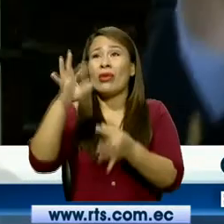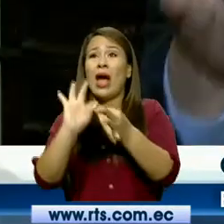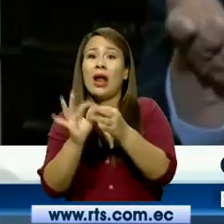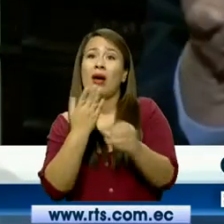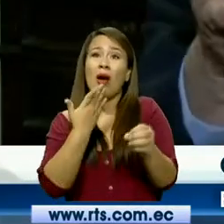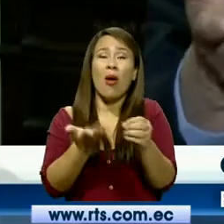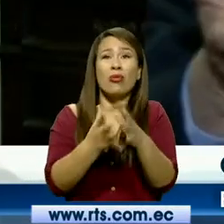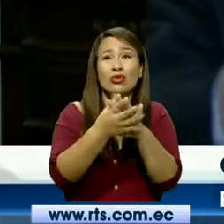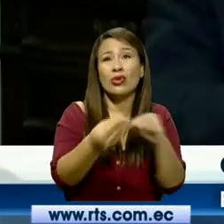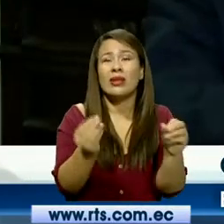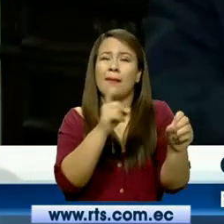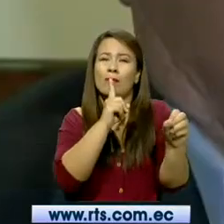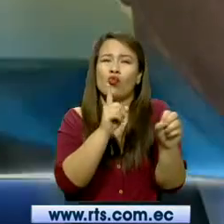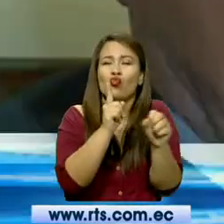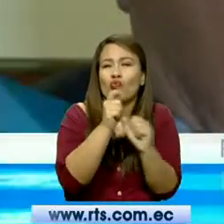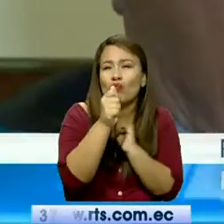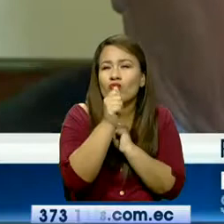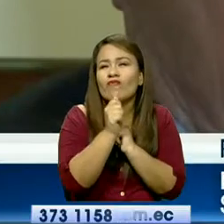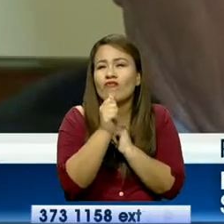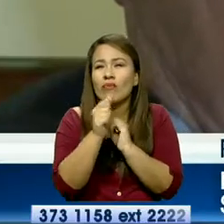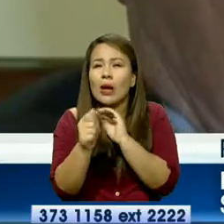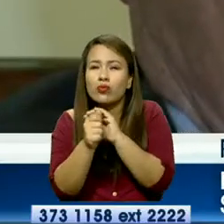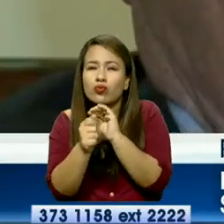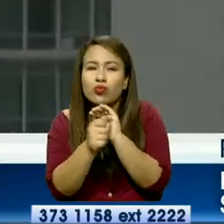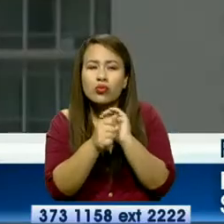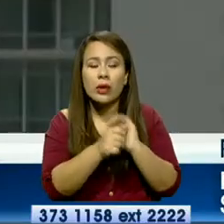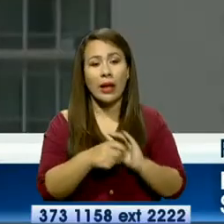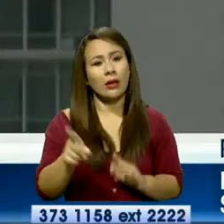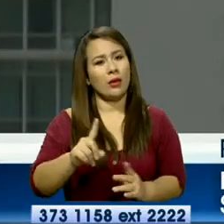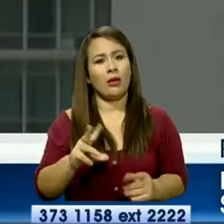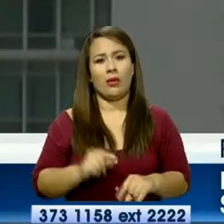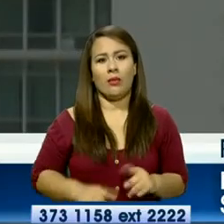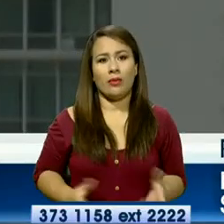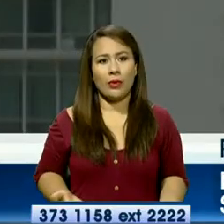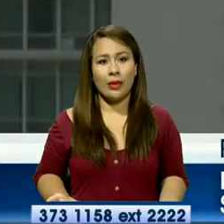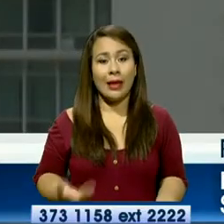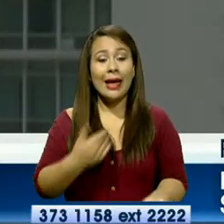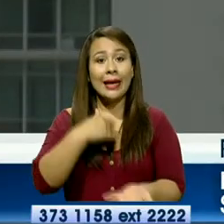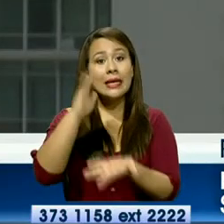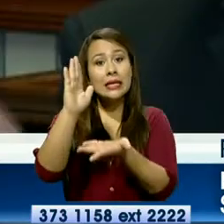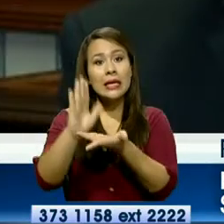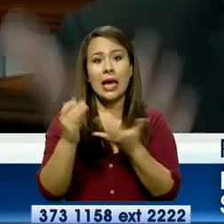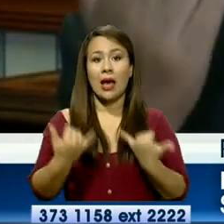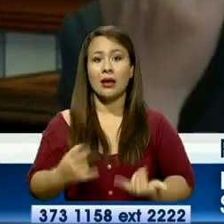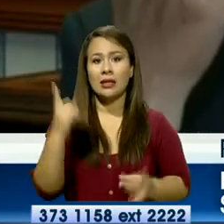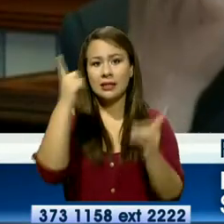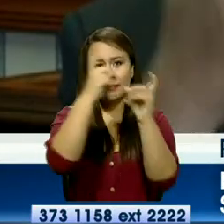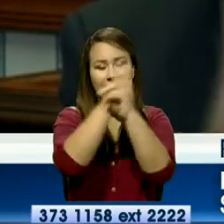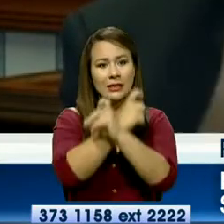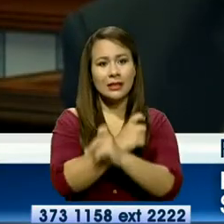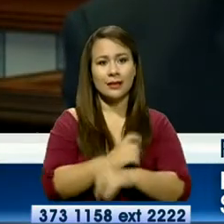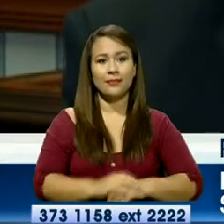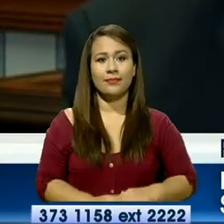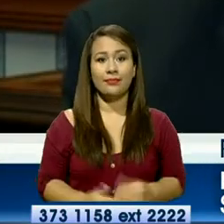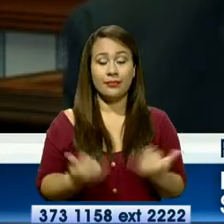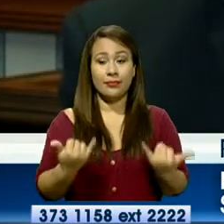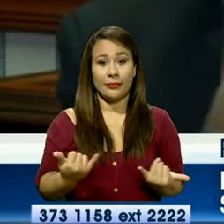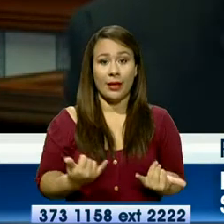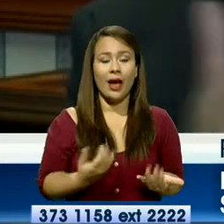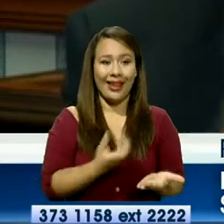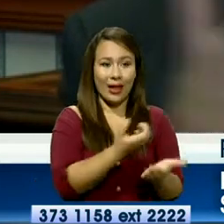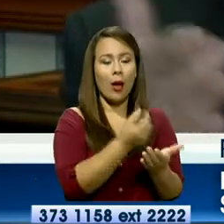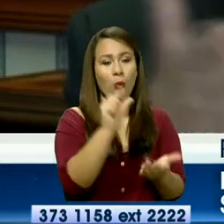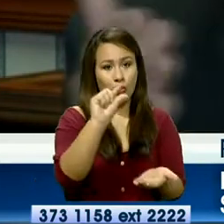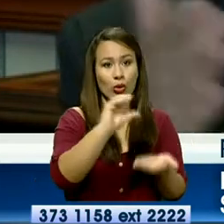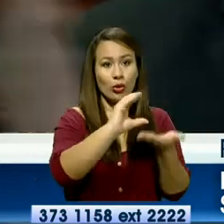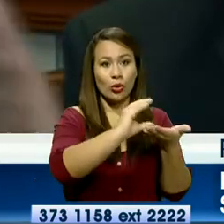lo que será necesario aplicar otras medidas de manera urgente pues la situación del ies es compleja la liquidez de hoy no